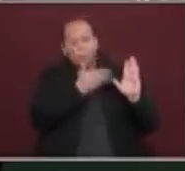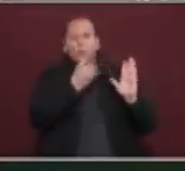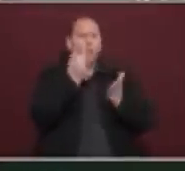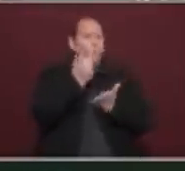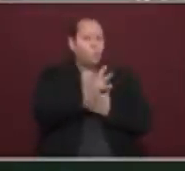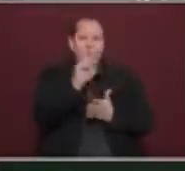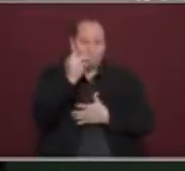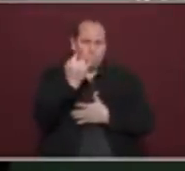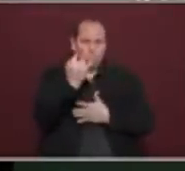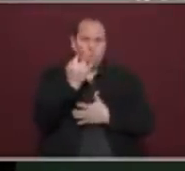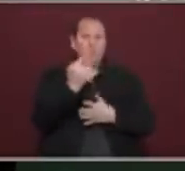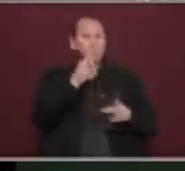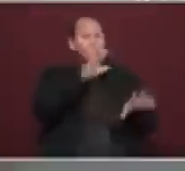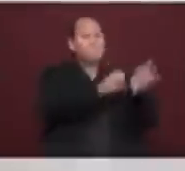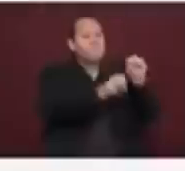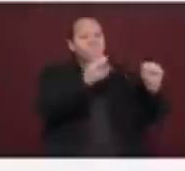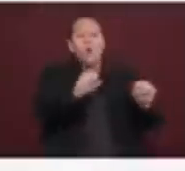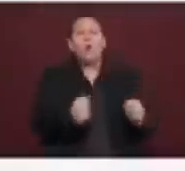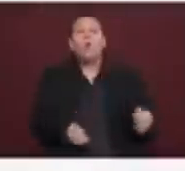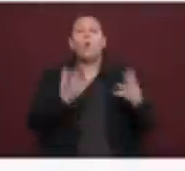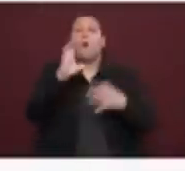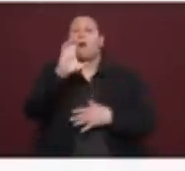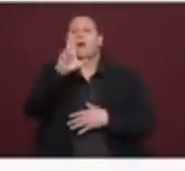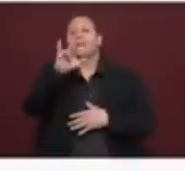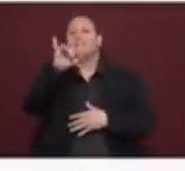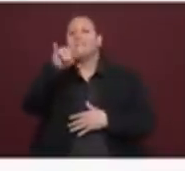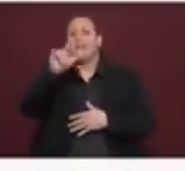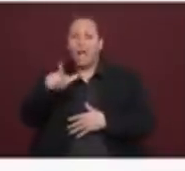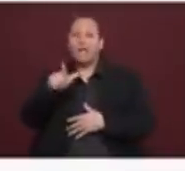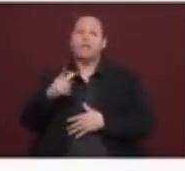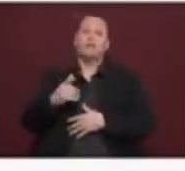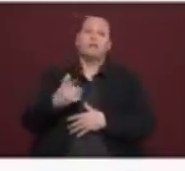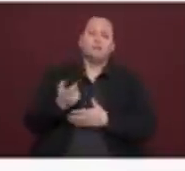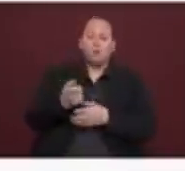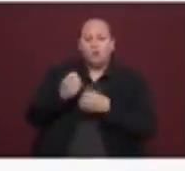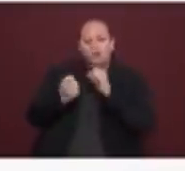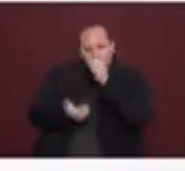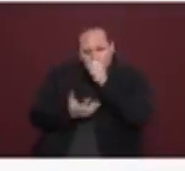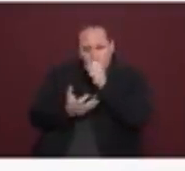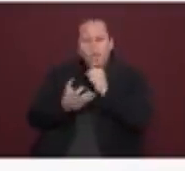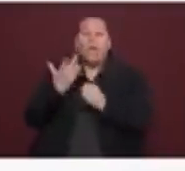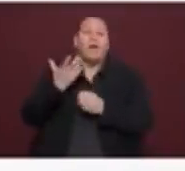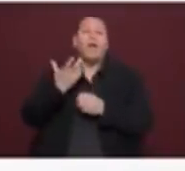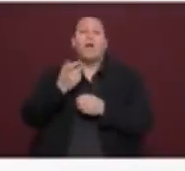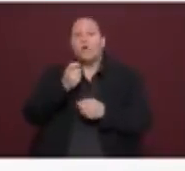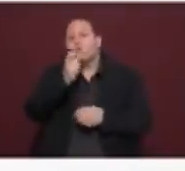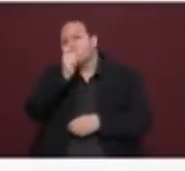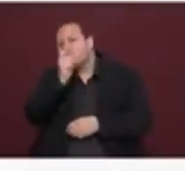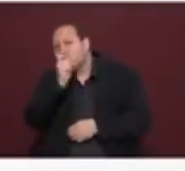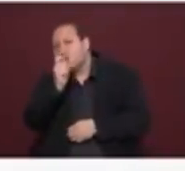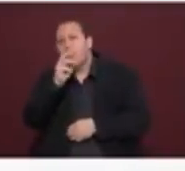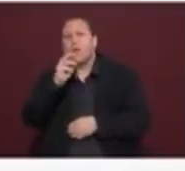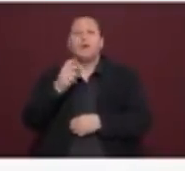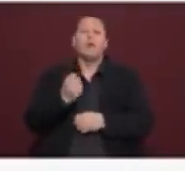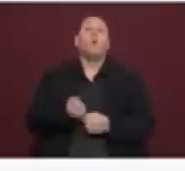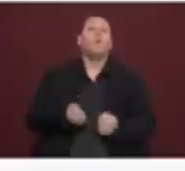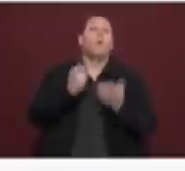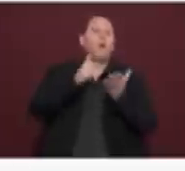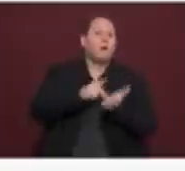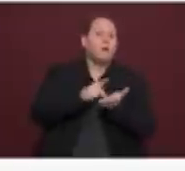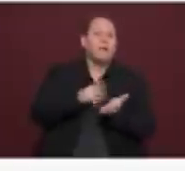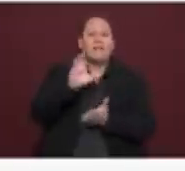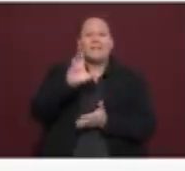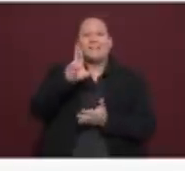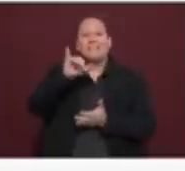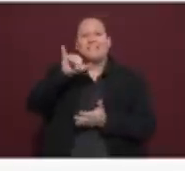las dosis de cristal marihuana dosis de marihuana kilogramos de marihuana kilogramos de crystal este